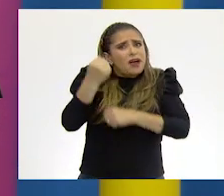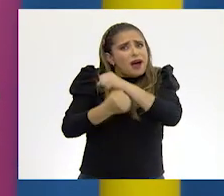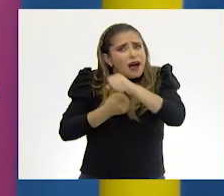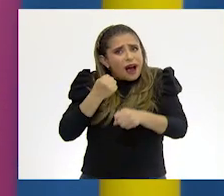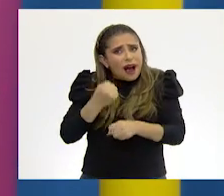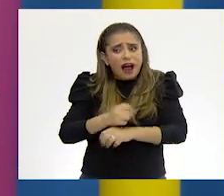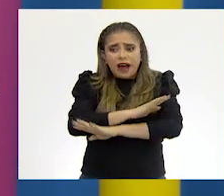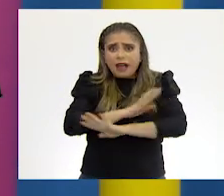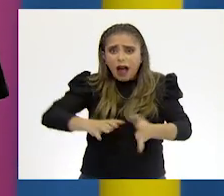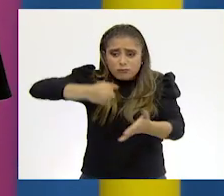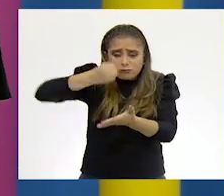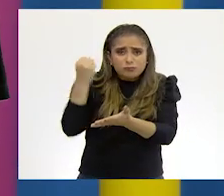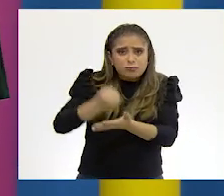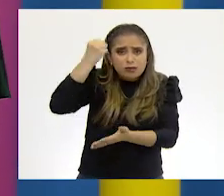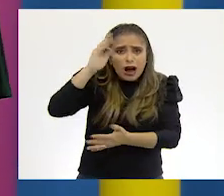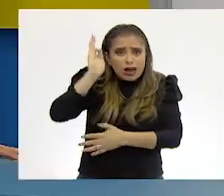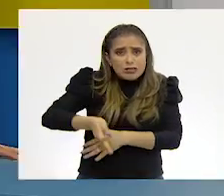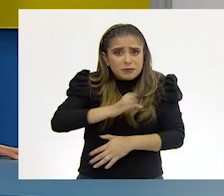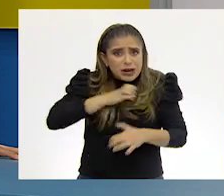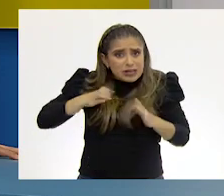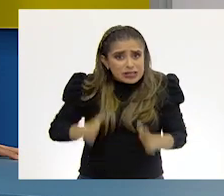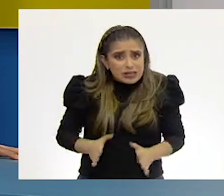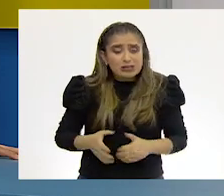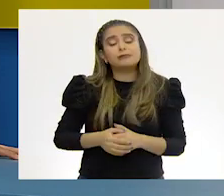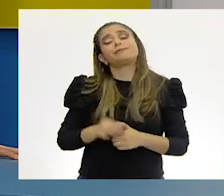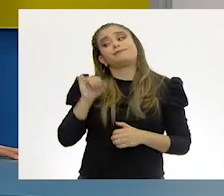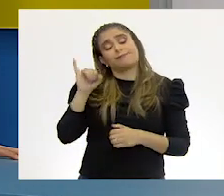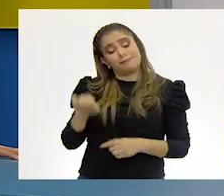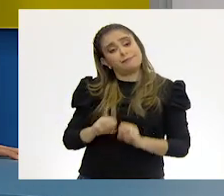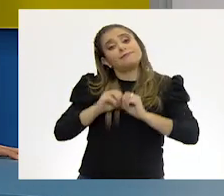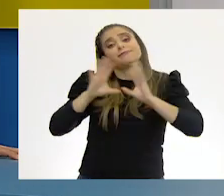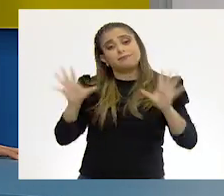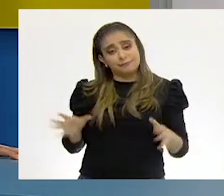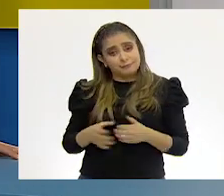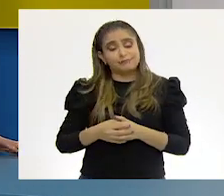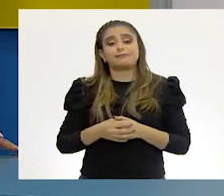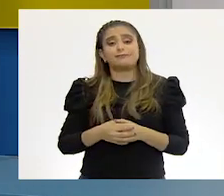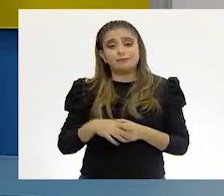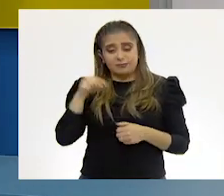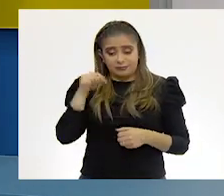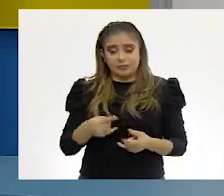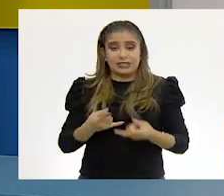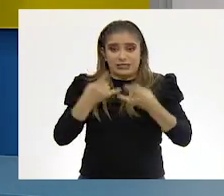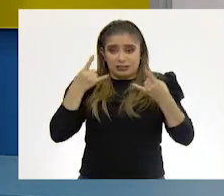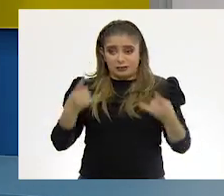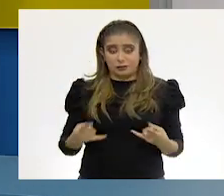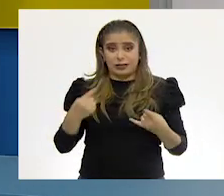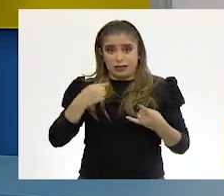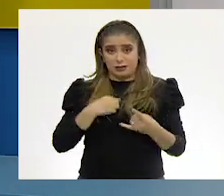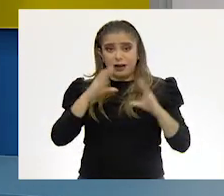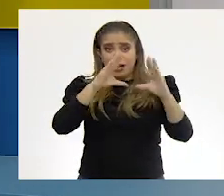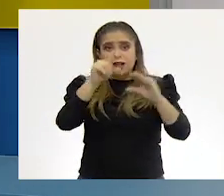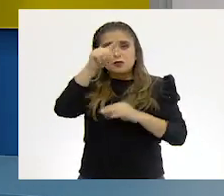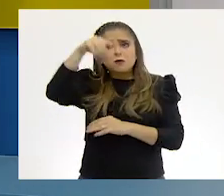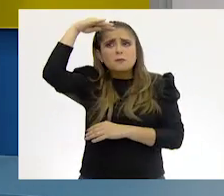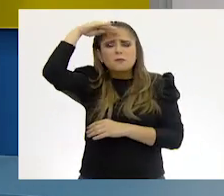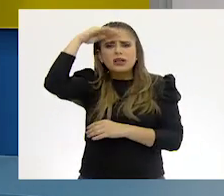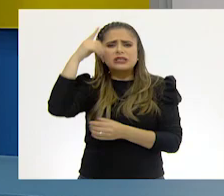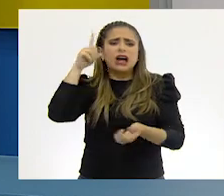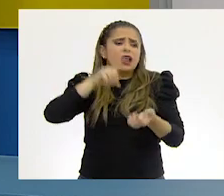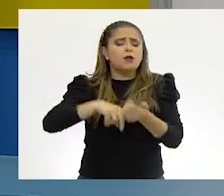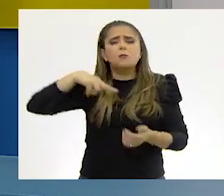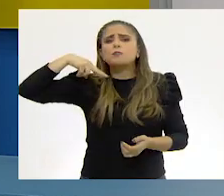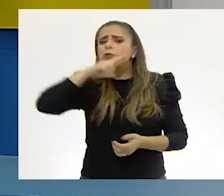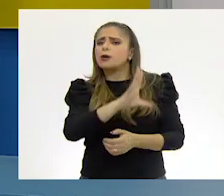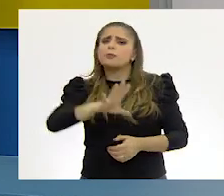se aceptara el cristianismo. Claro, cuando estudiamos historia, parece que los hechos ocurren de la noche a la